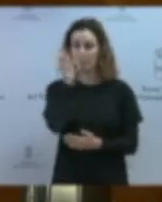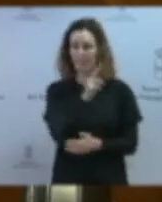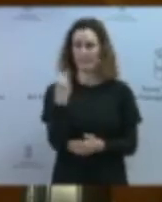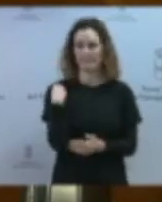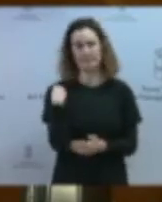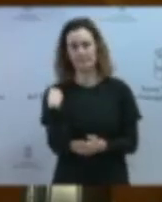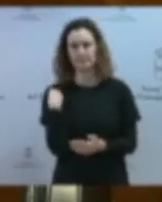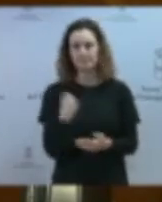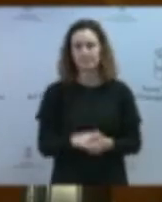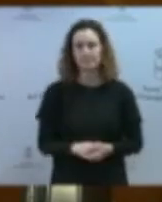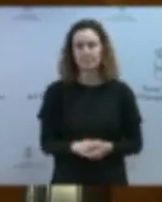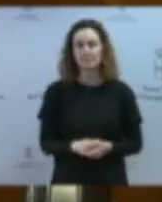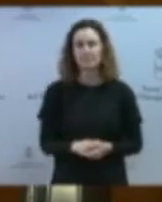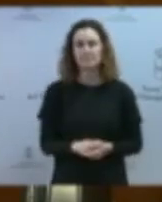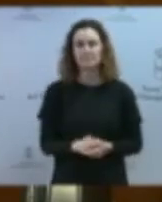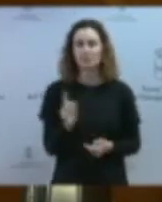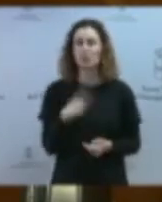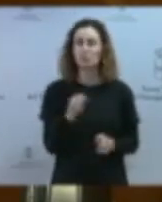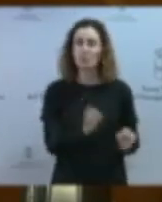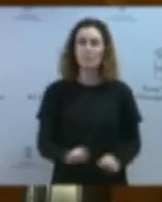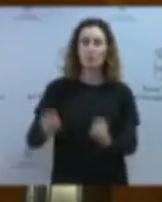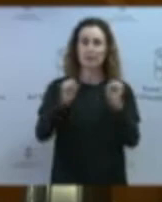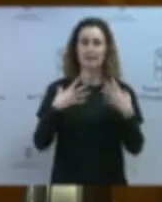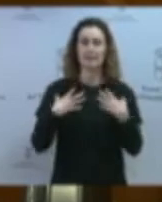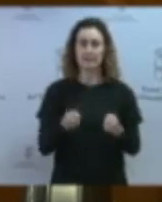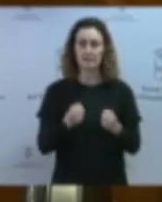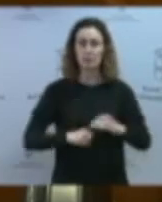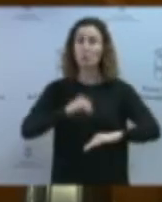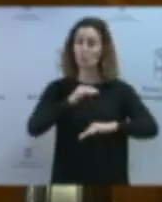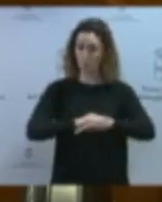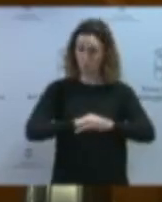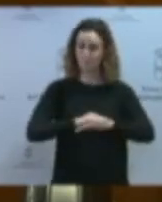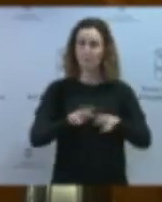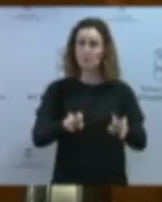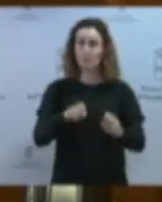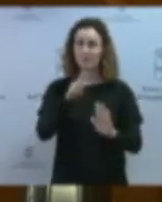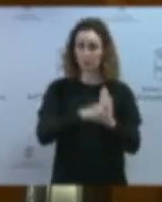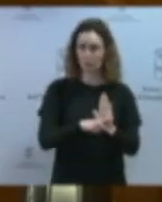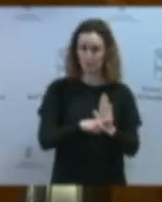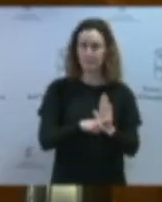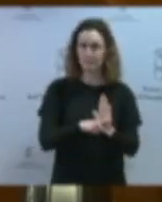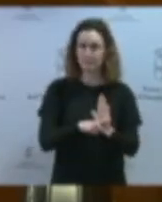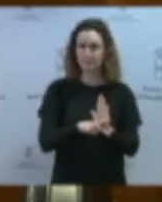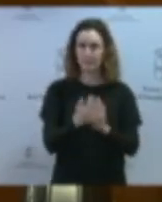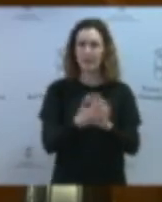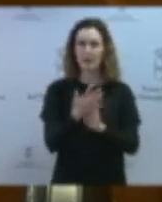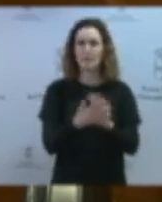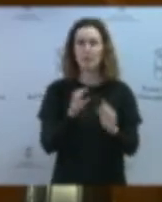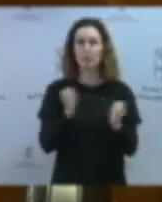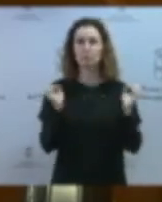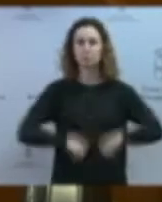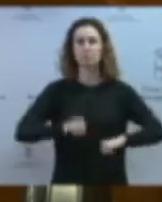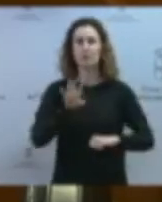protección de la salud, el cumplimiento de las nuevas normas que se han establecido en ese acuerdo nacional, pero, desde luego, lo que le garantizo y que